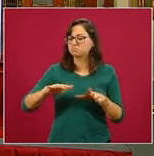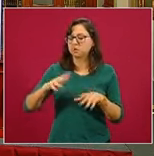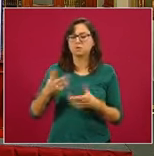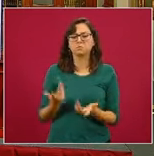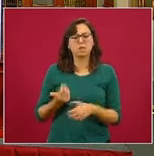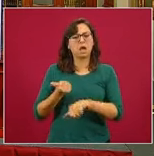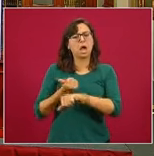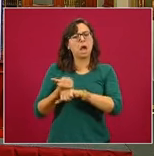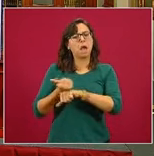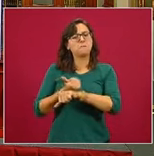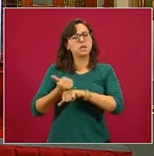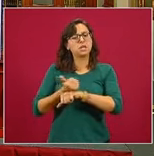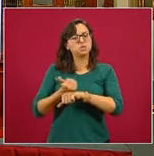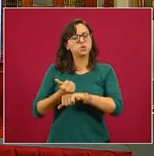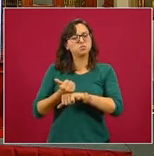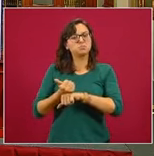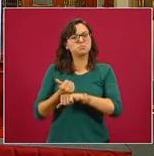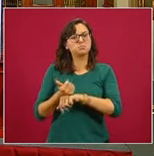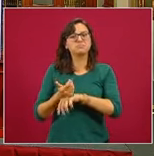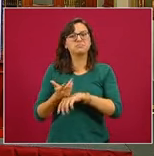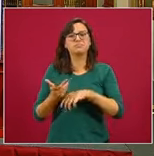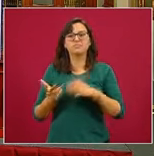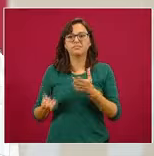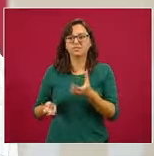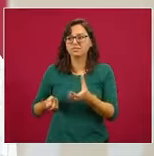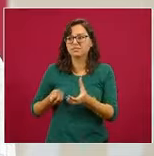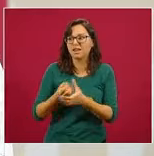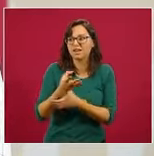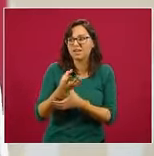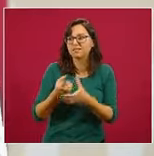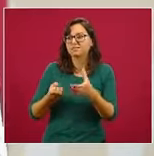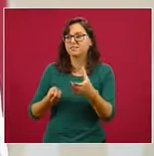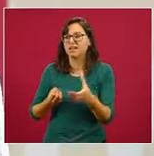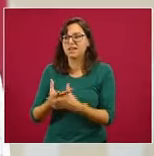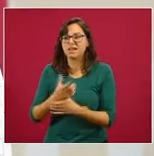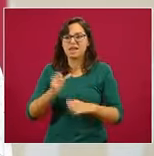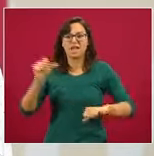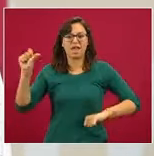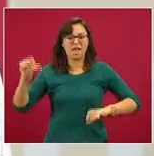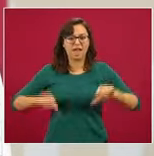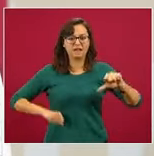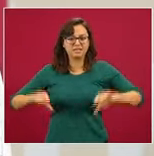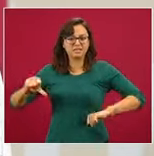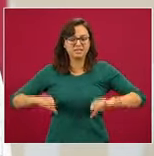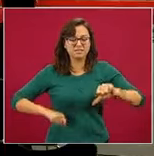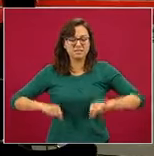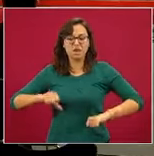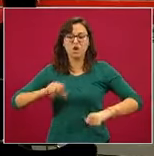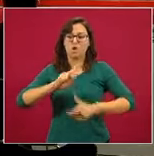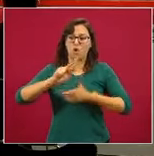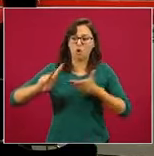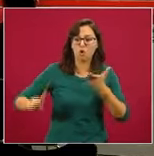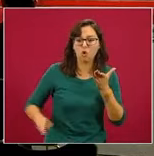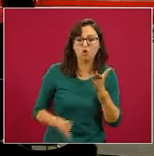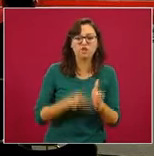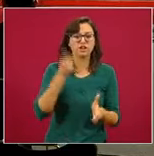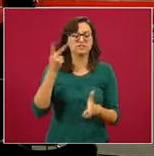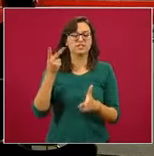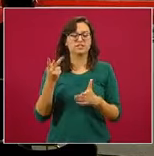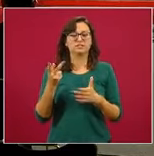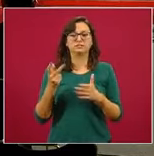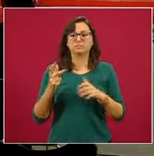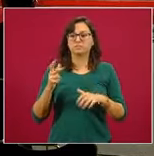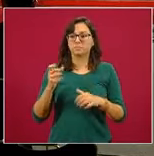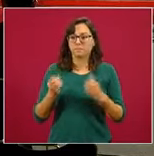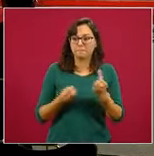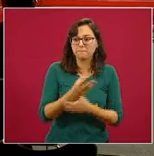tanto hay un incremento de posibilidad en realizar actividades en el espacio público y sobre todo incrementar